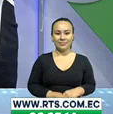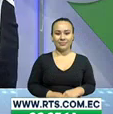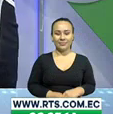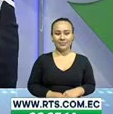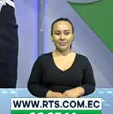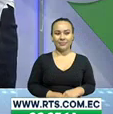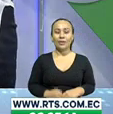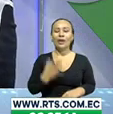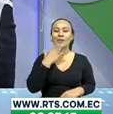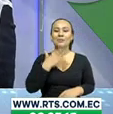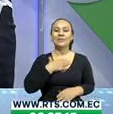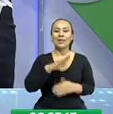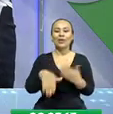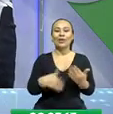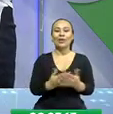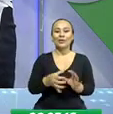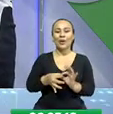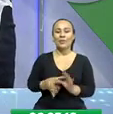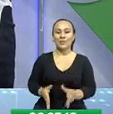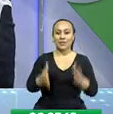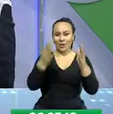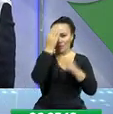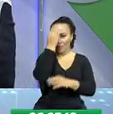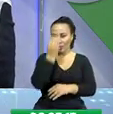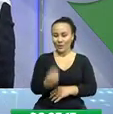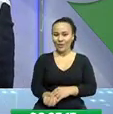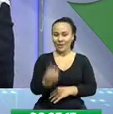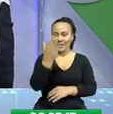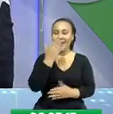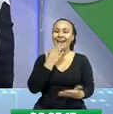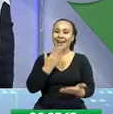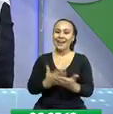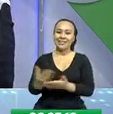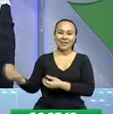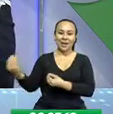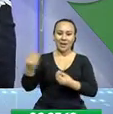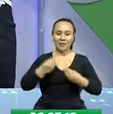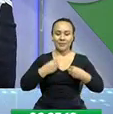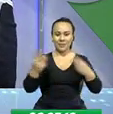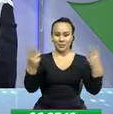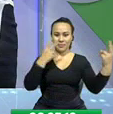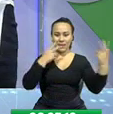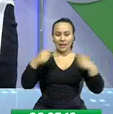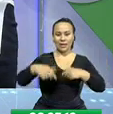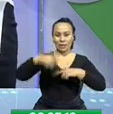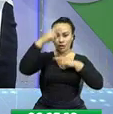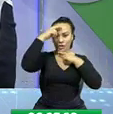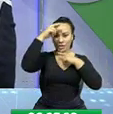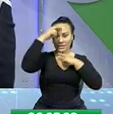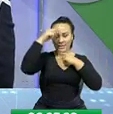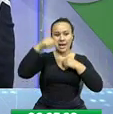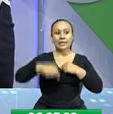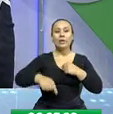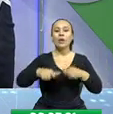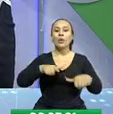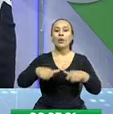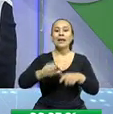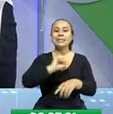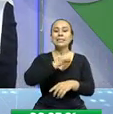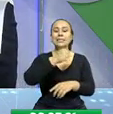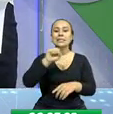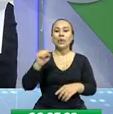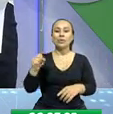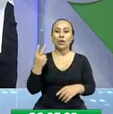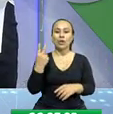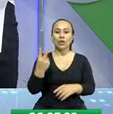¿Qué tal, compañeros y amigos? Muy buen día. Gracias por sintonizarnos. La noticia me ha traído hasta el sector de Sauces